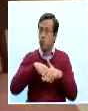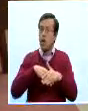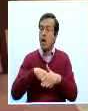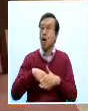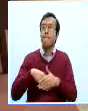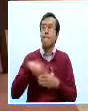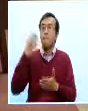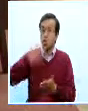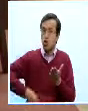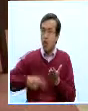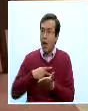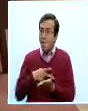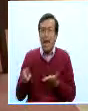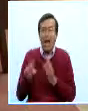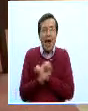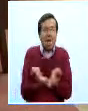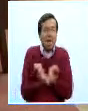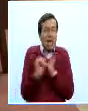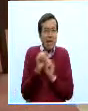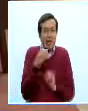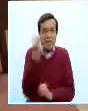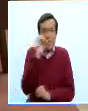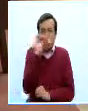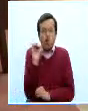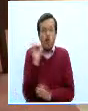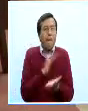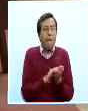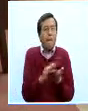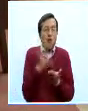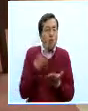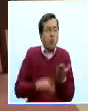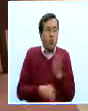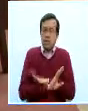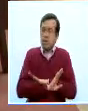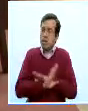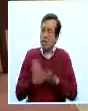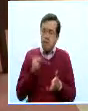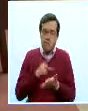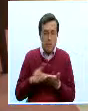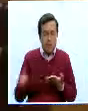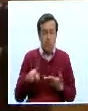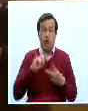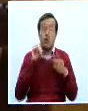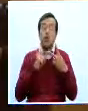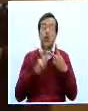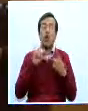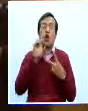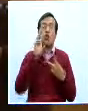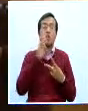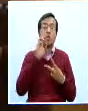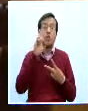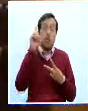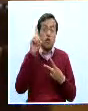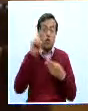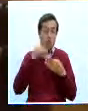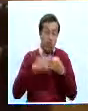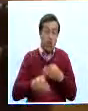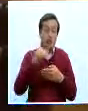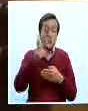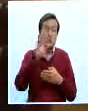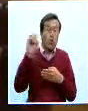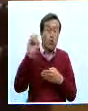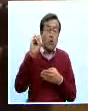ciento por ciento de la condonación o la remisión de los intereses multas y recargos tributarios y a partir del día 61 hasta el